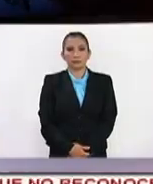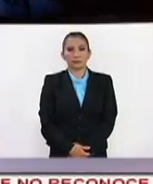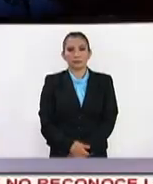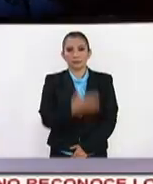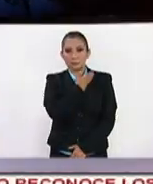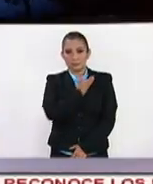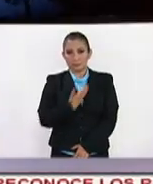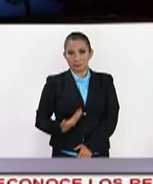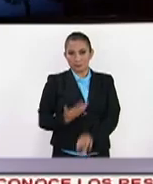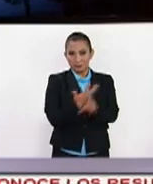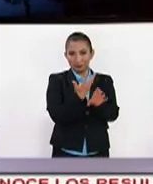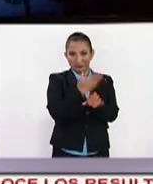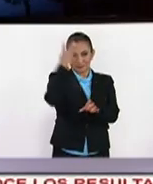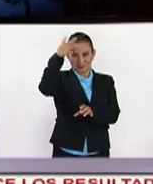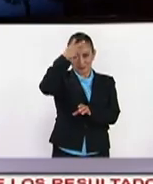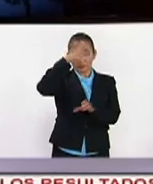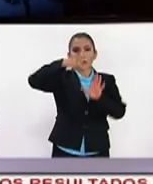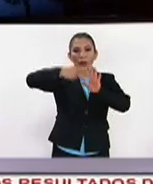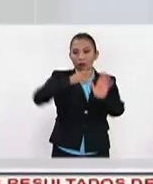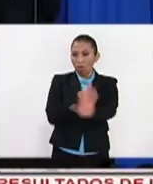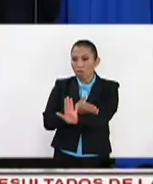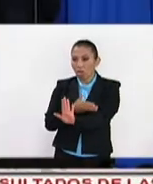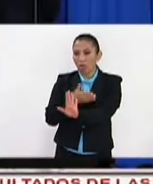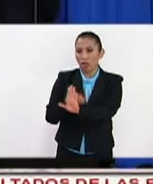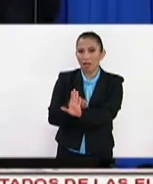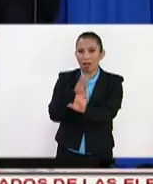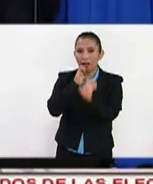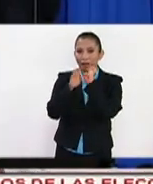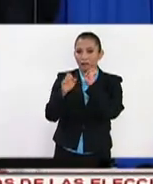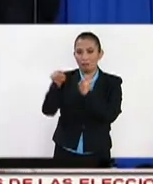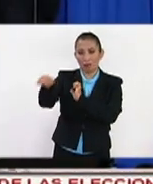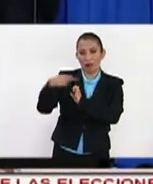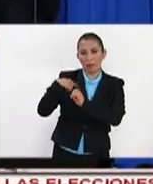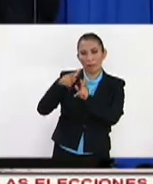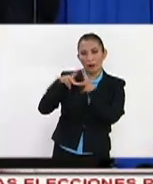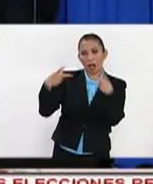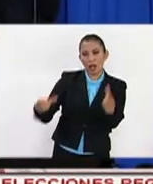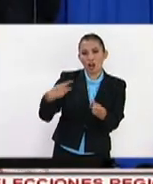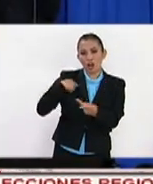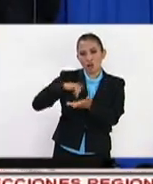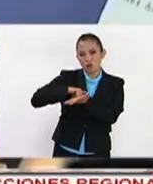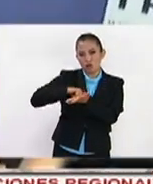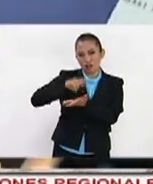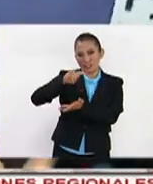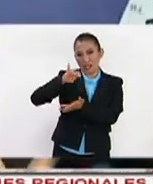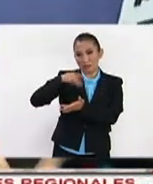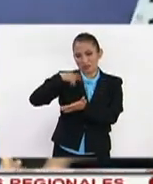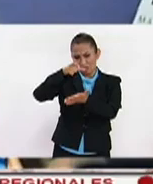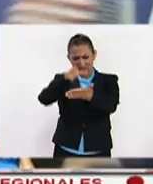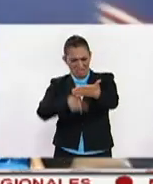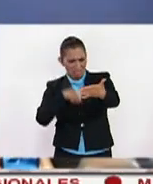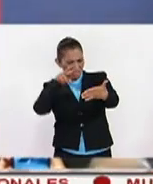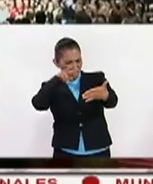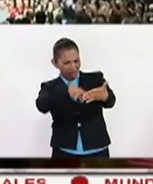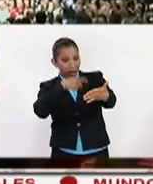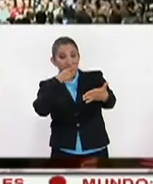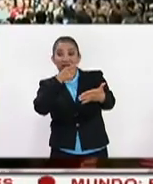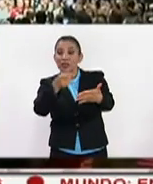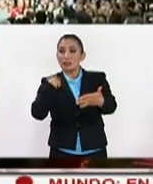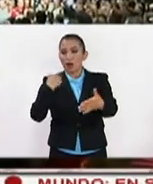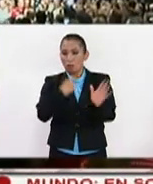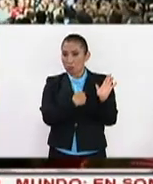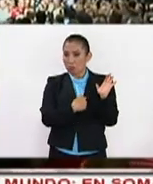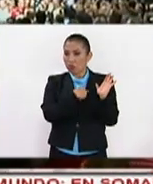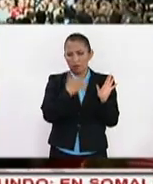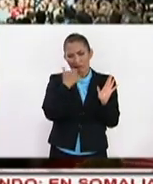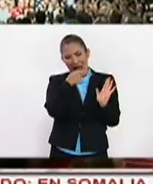El presidente de Estados Unidos, Donald Trump, volvió a arremeter contra la prensa y criticó ahora al periódico The New York Times por un artículo que analiza algunas